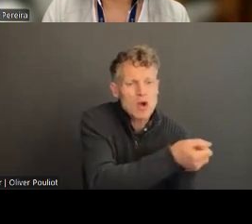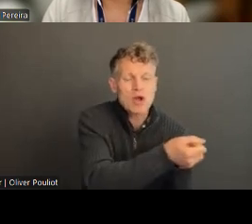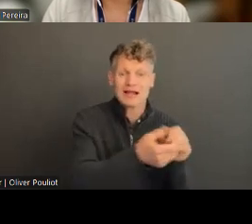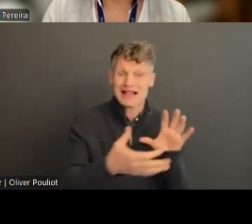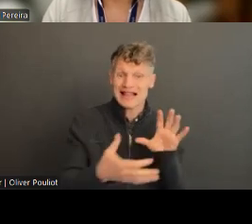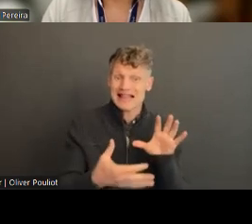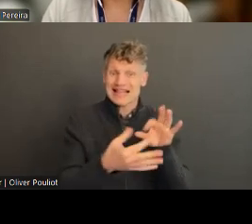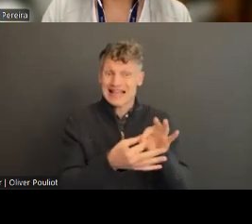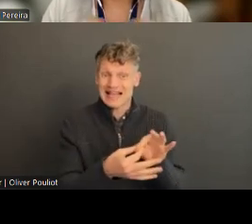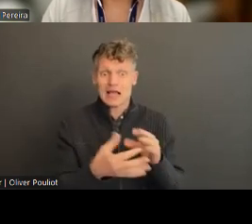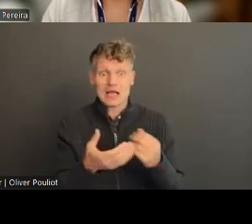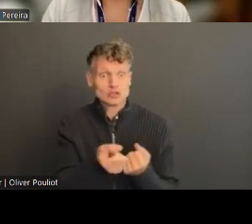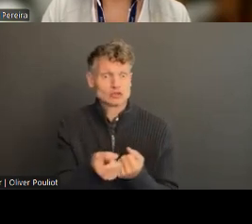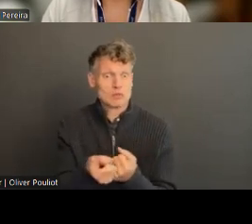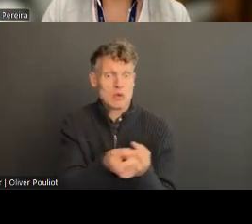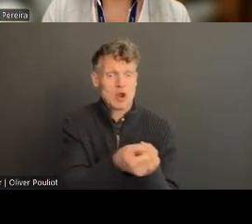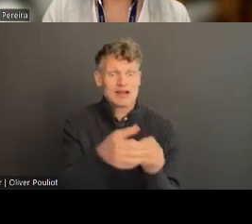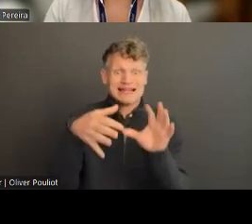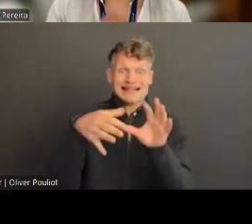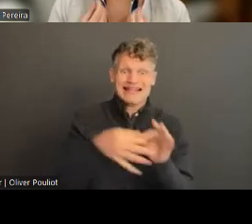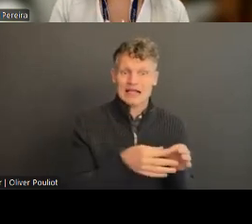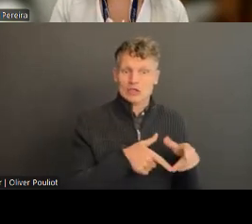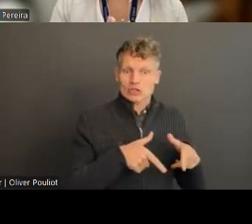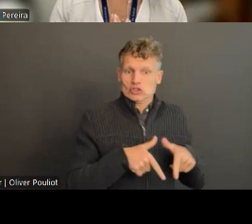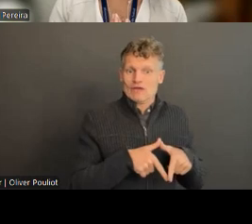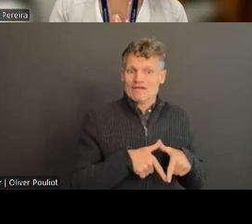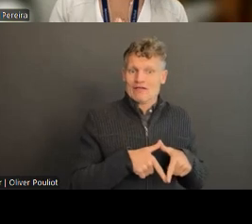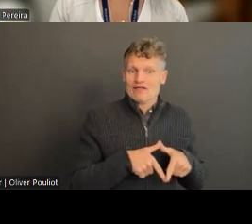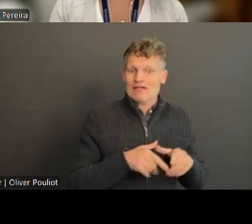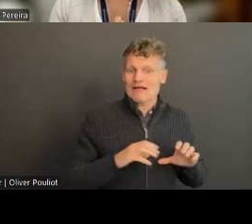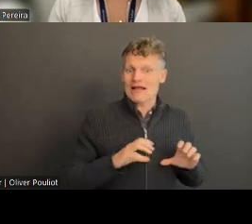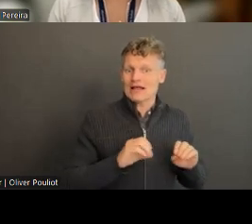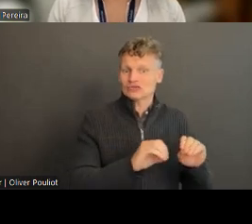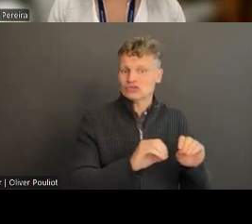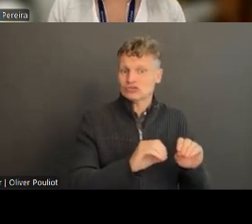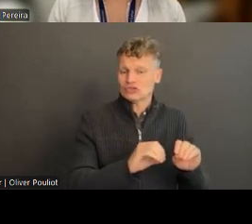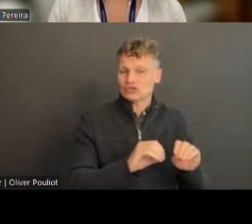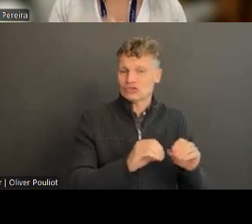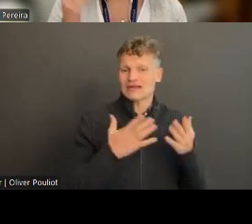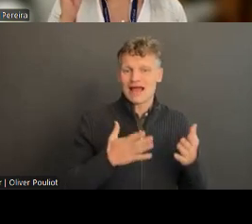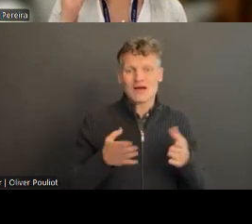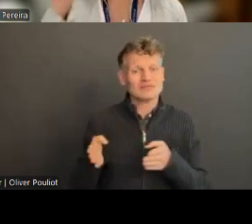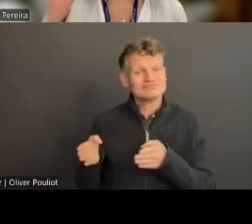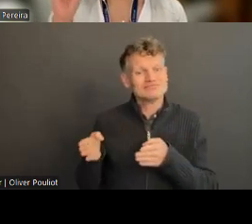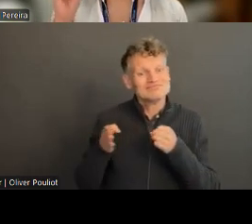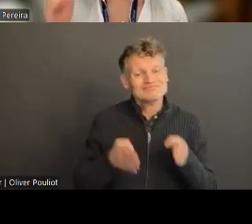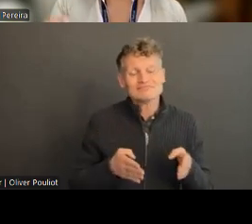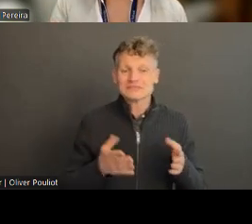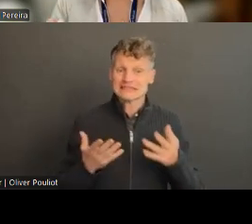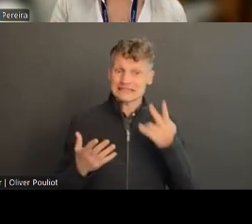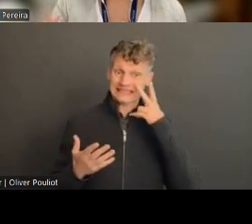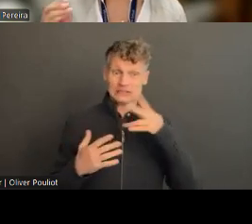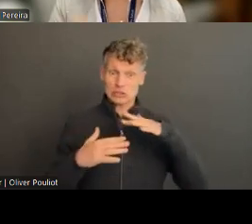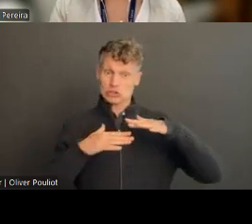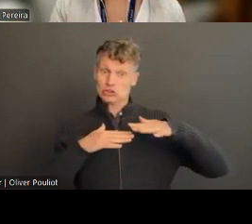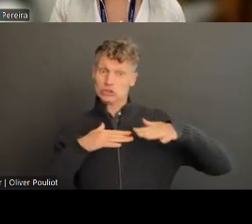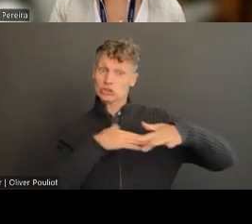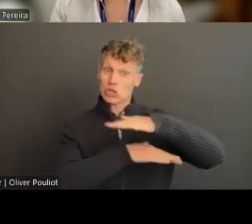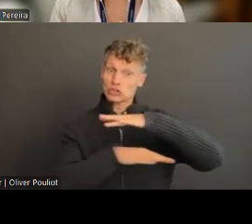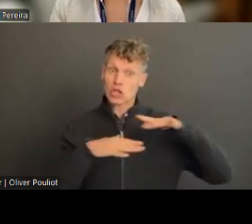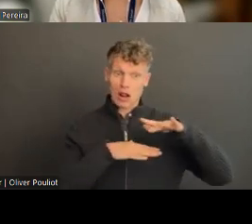determinantes sociales, es importante señalar que no existe, ¿cierto?, el abordaje claramente identificable